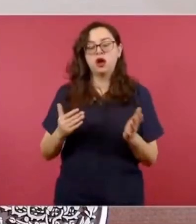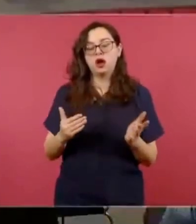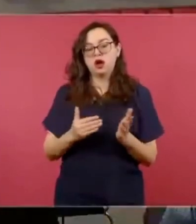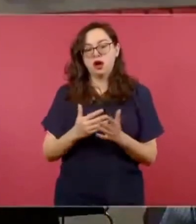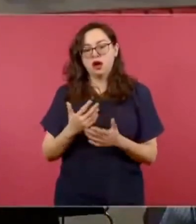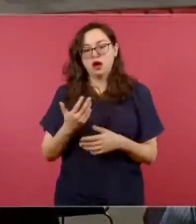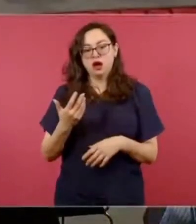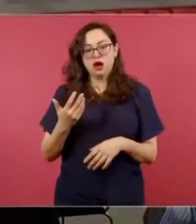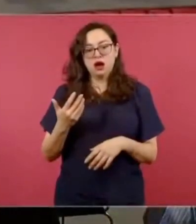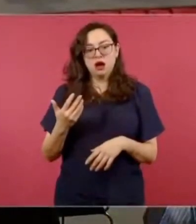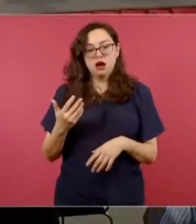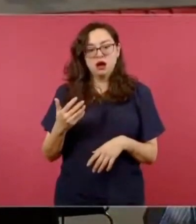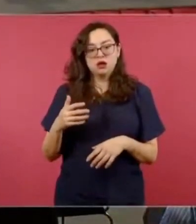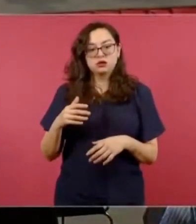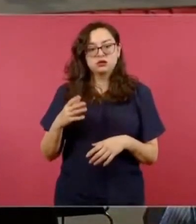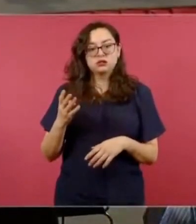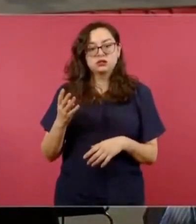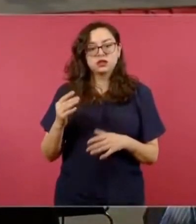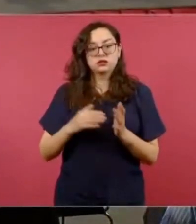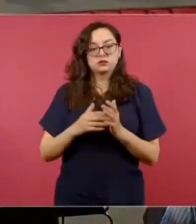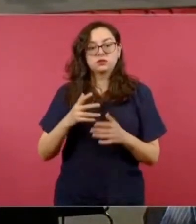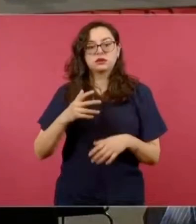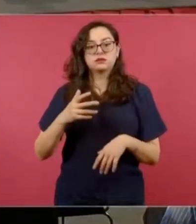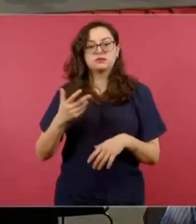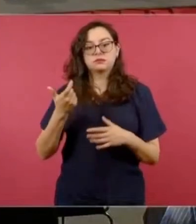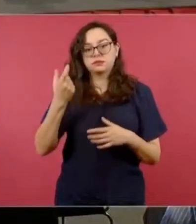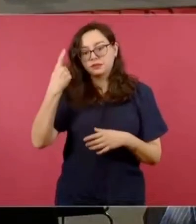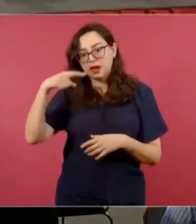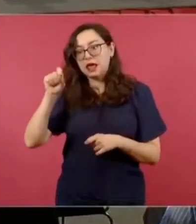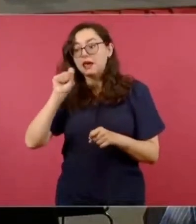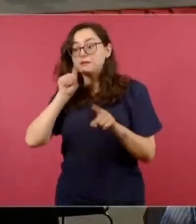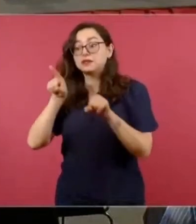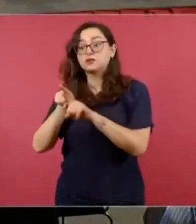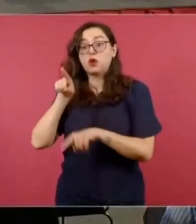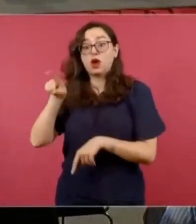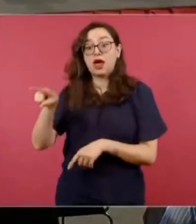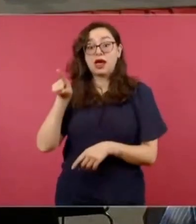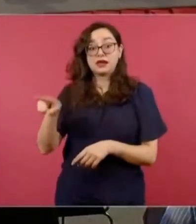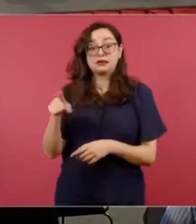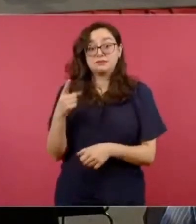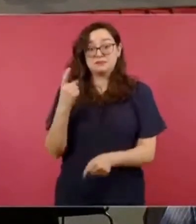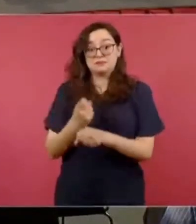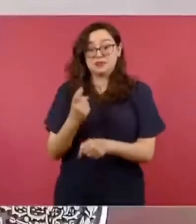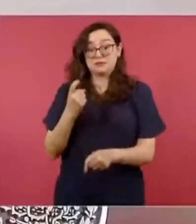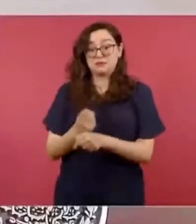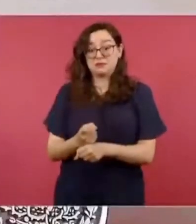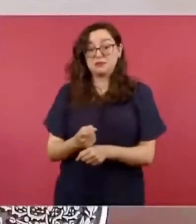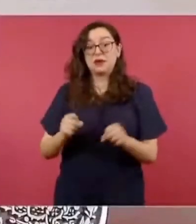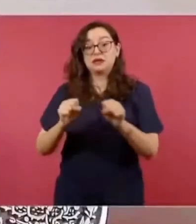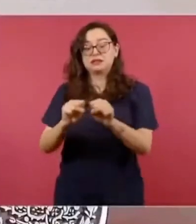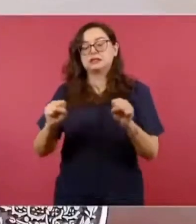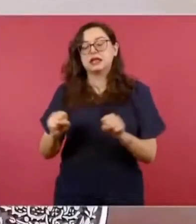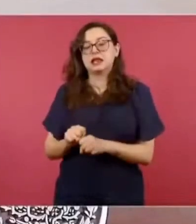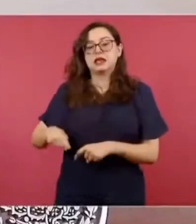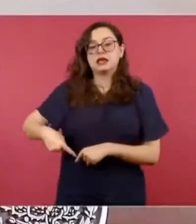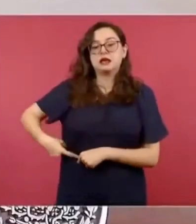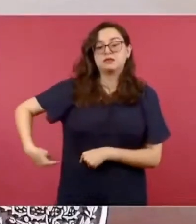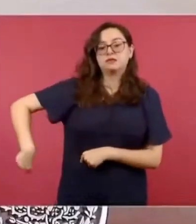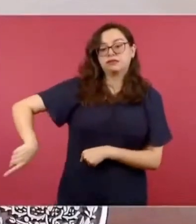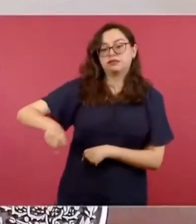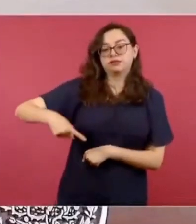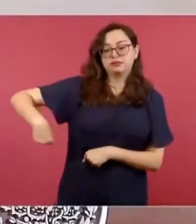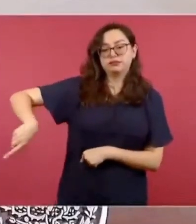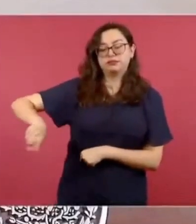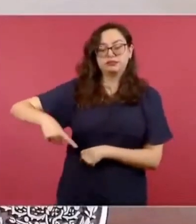están operando desde entonces, y también ahí está la primer sala de hemodinamia del estado de Tlaxcala por parte de una institución pública, IMSS